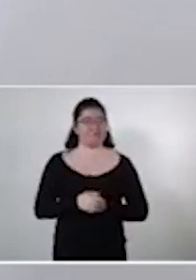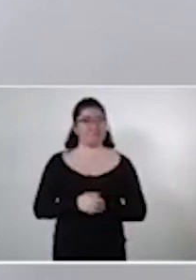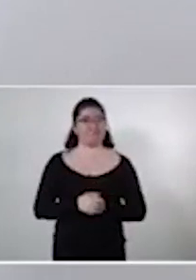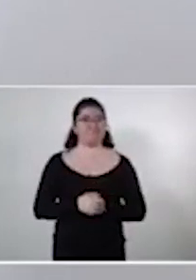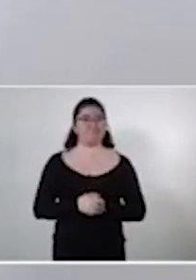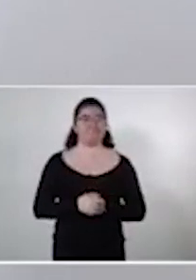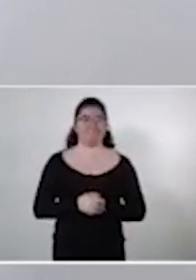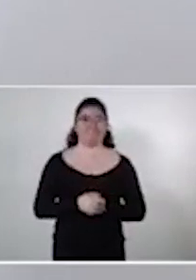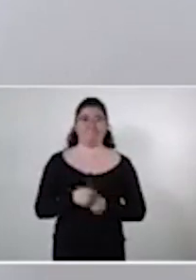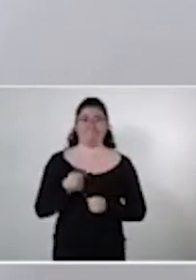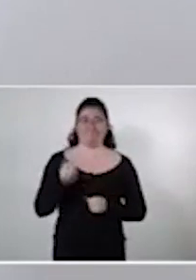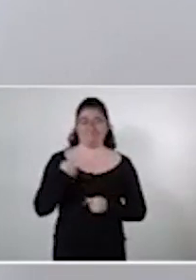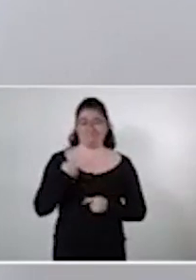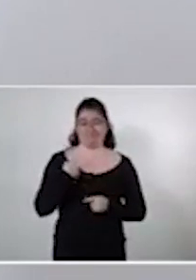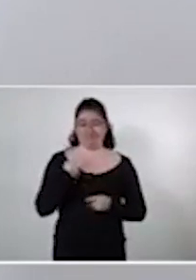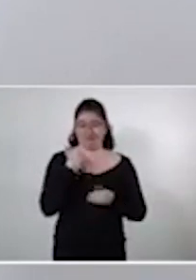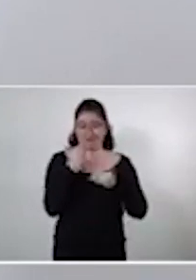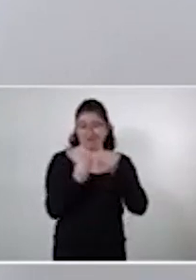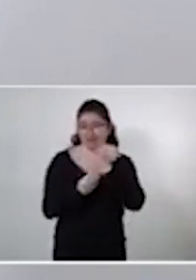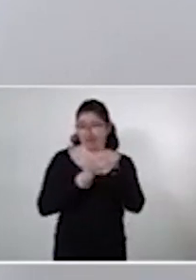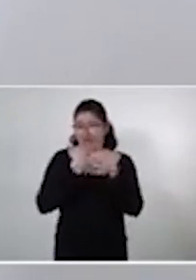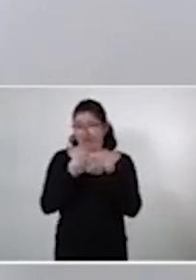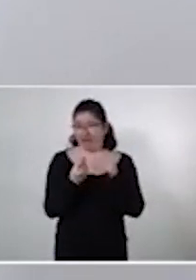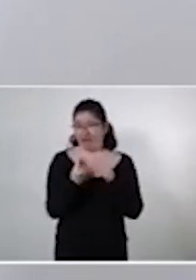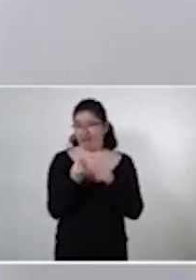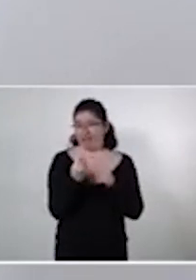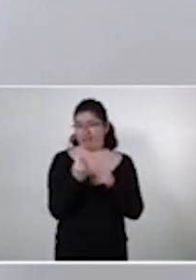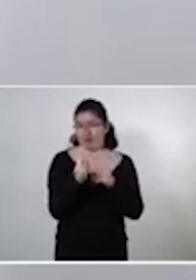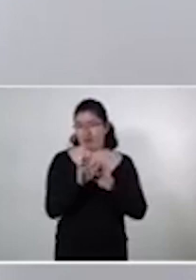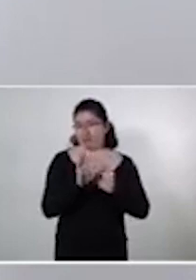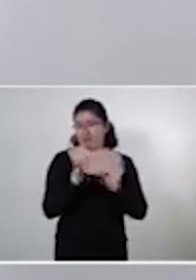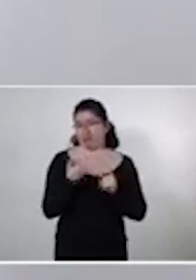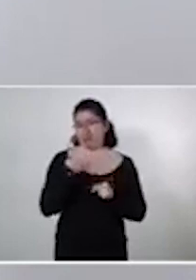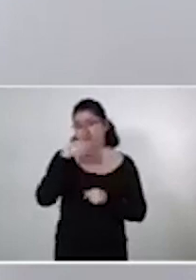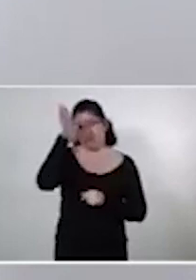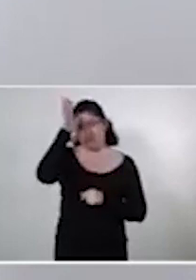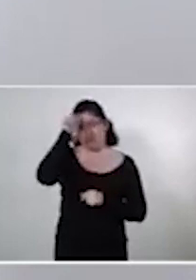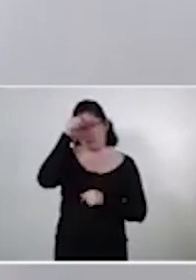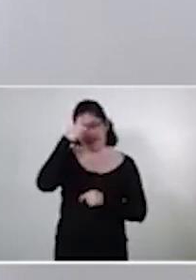acuerdo, no voy a pelearme con la televisora de manera